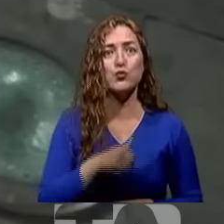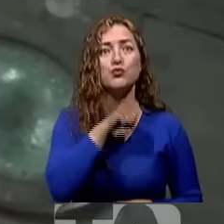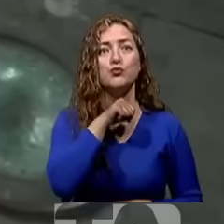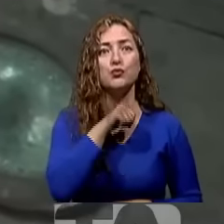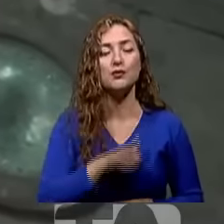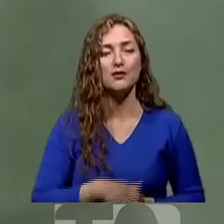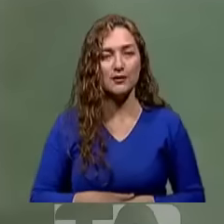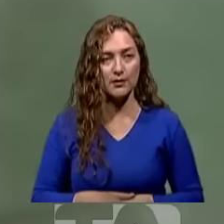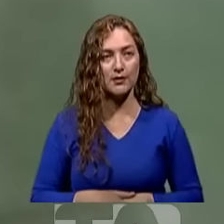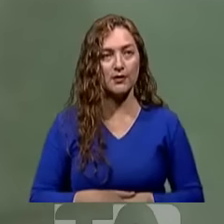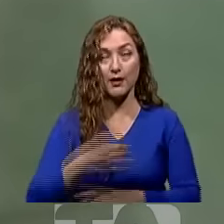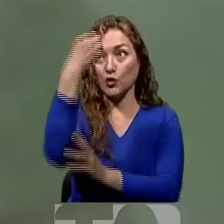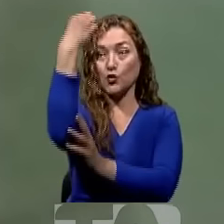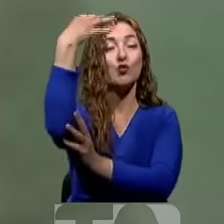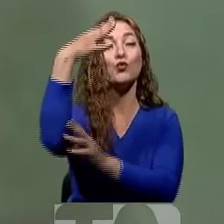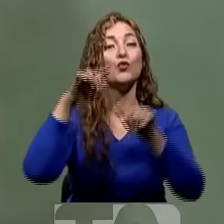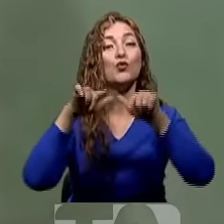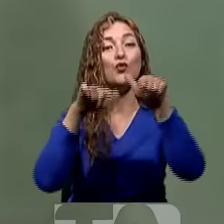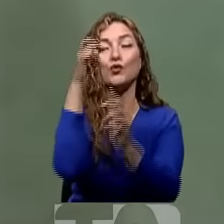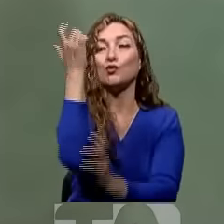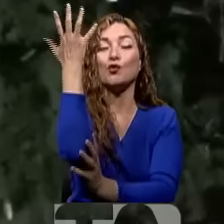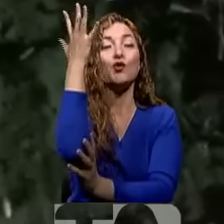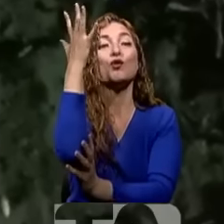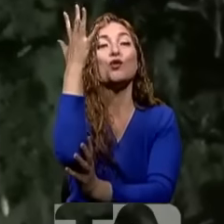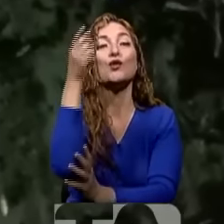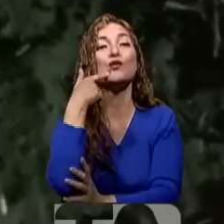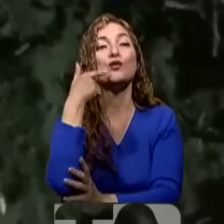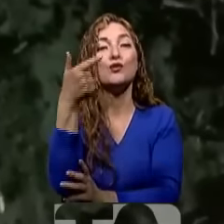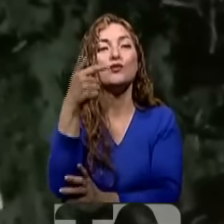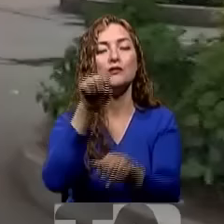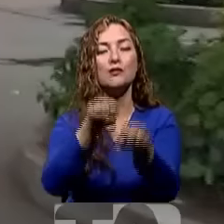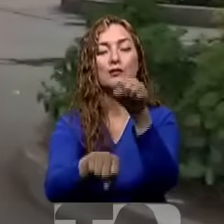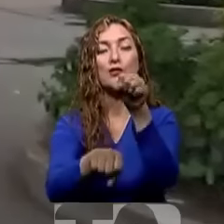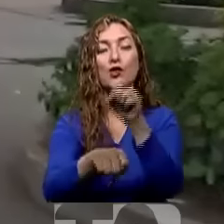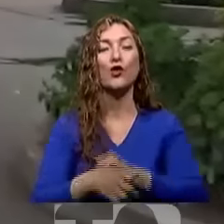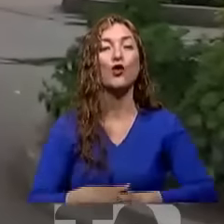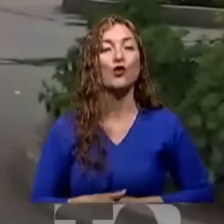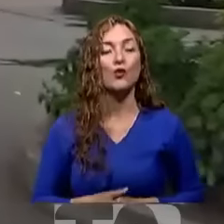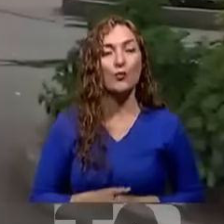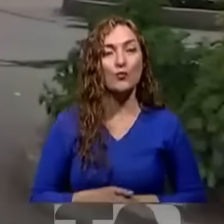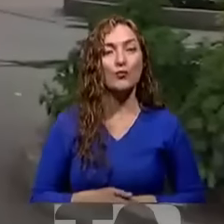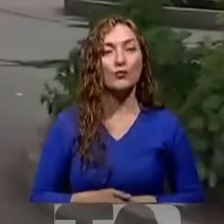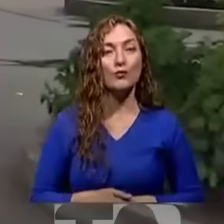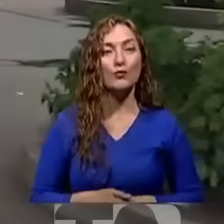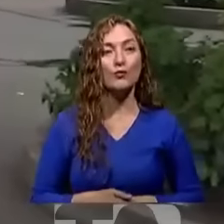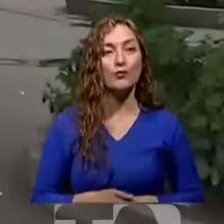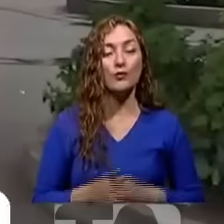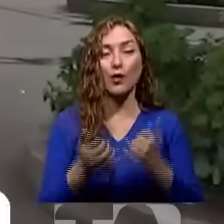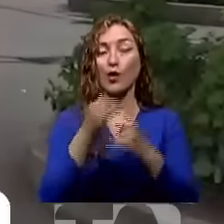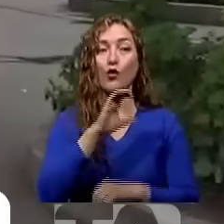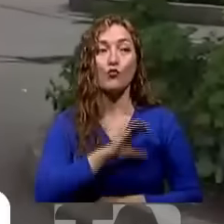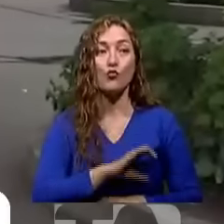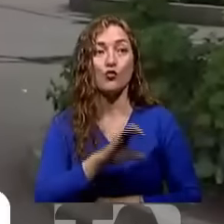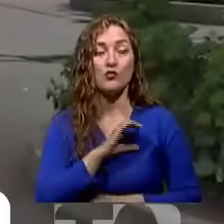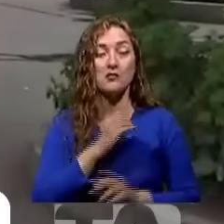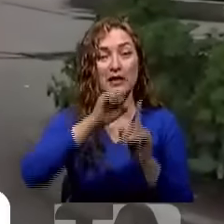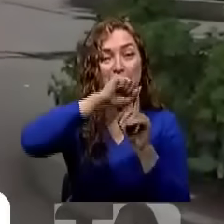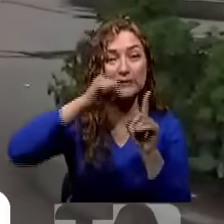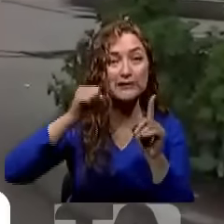estas iluminarias al entorno de árboles y piletas están destruidas. Sí, actualmente la municipalidad no cuenta con un sistema